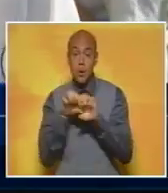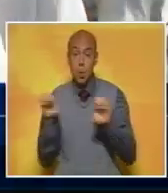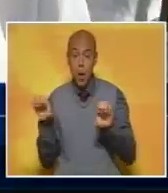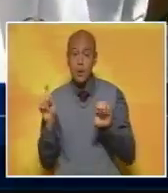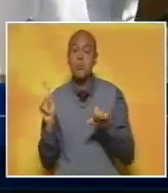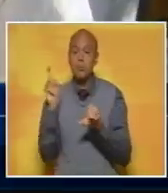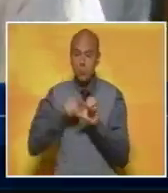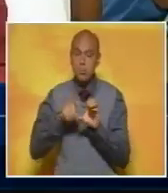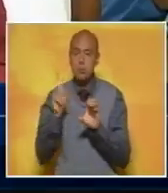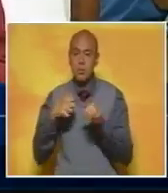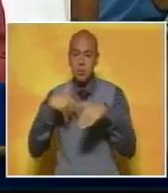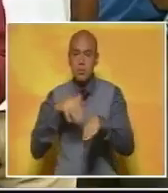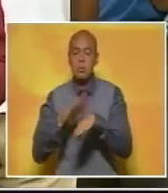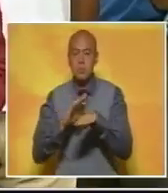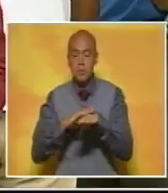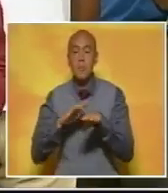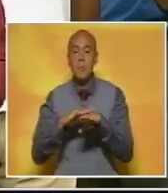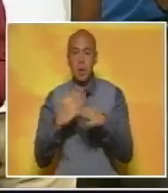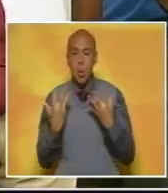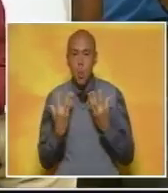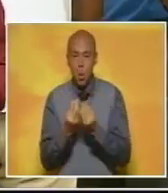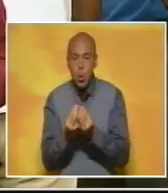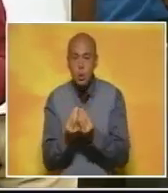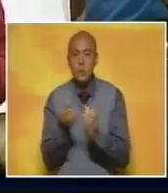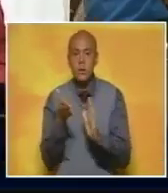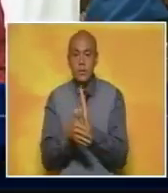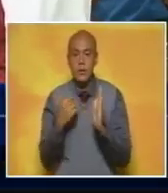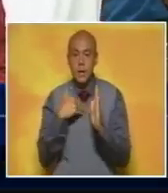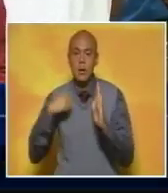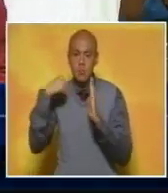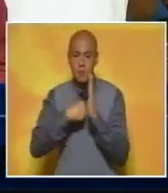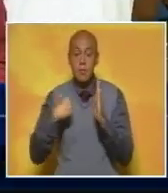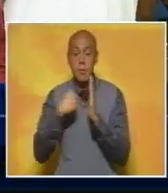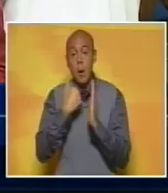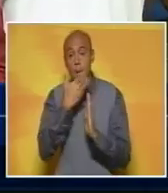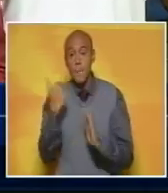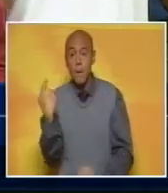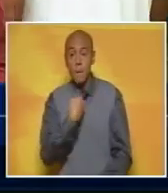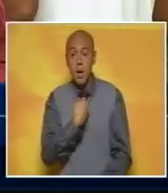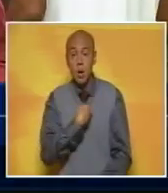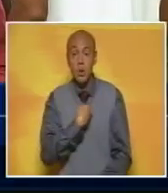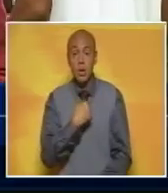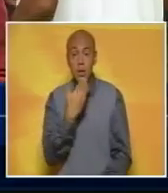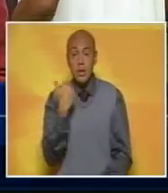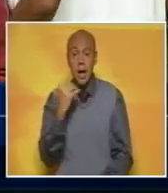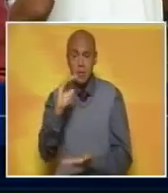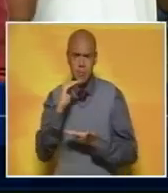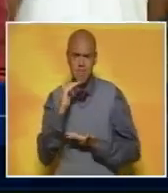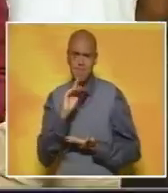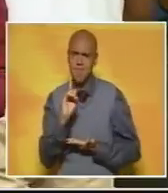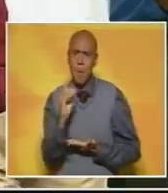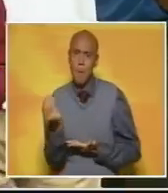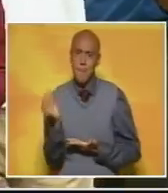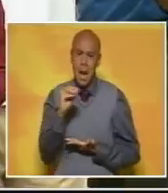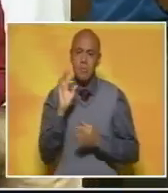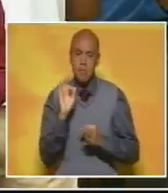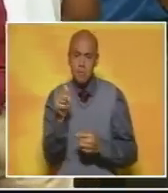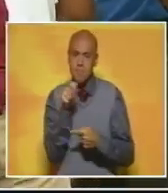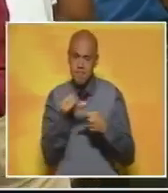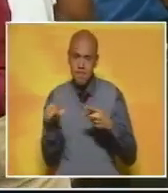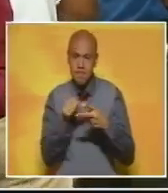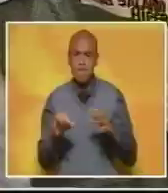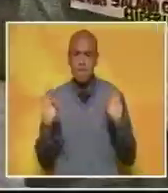han insistido en que van a luchar juntos por un mejor salario, pues no quieren bonos, sino un sueldo que les permita cubrir la canasta